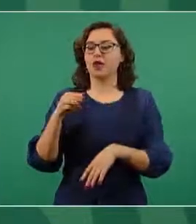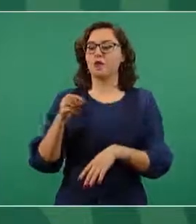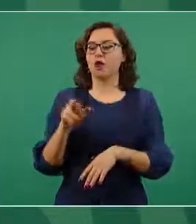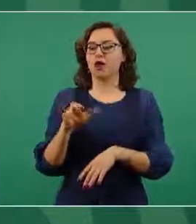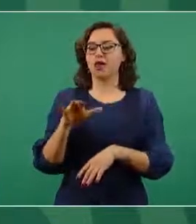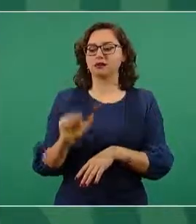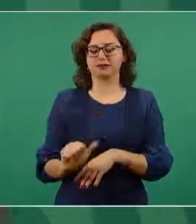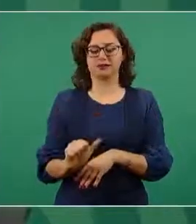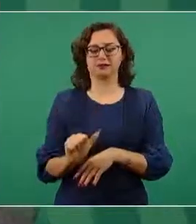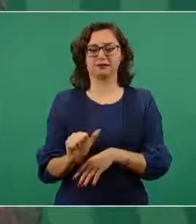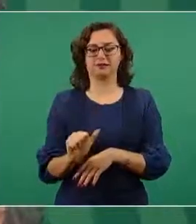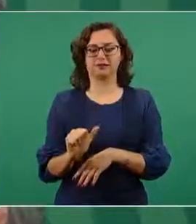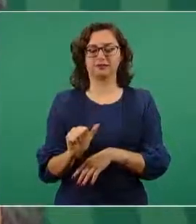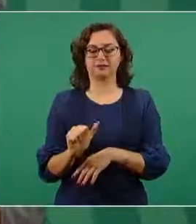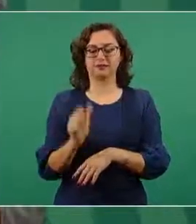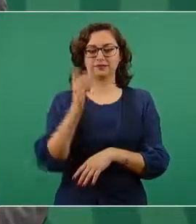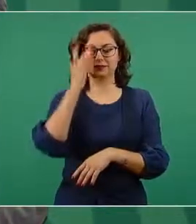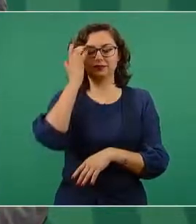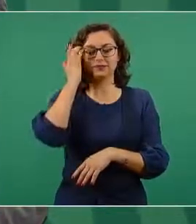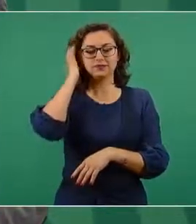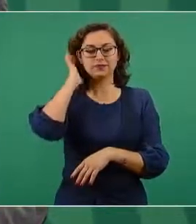Entonces, que